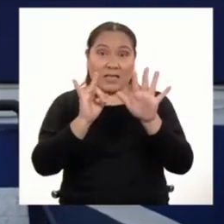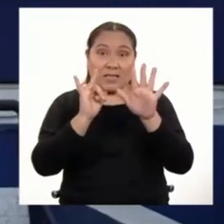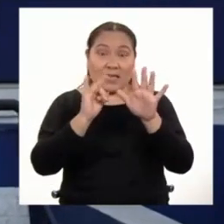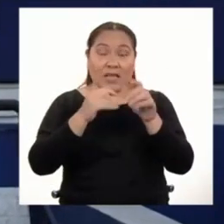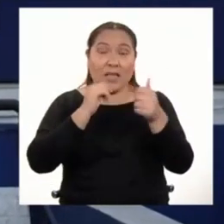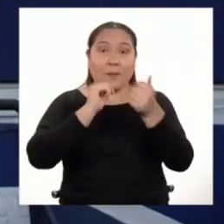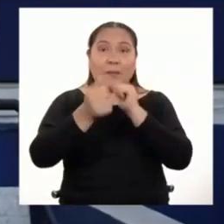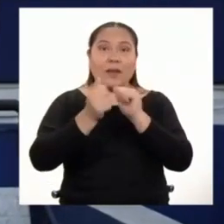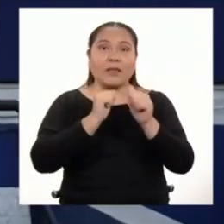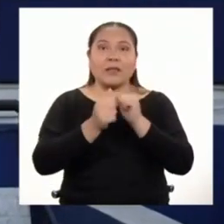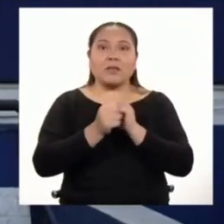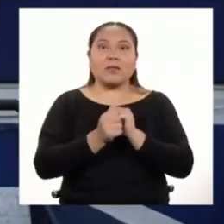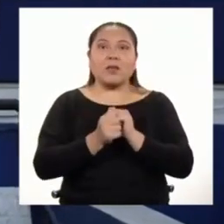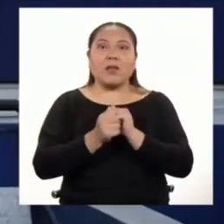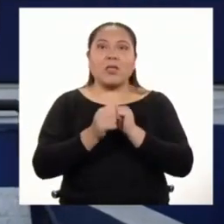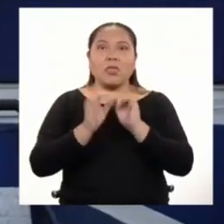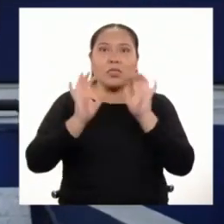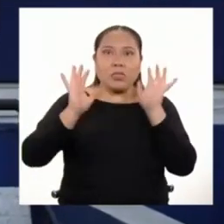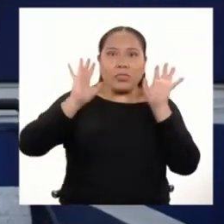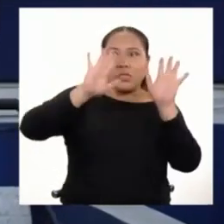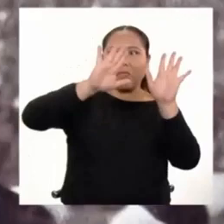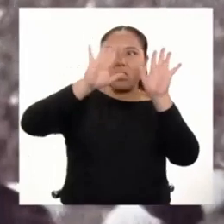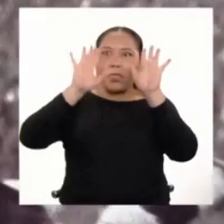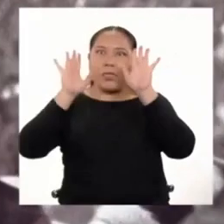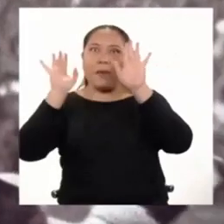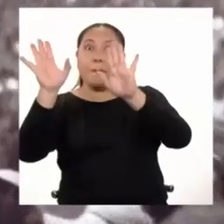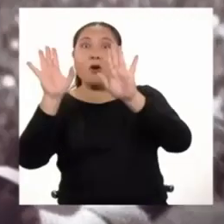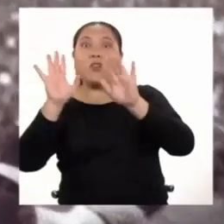5 penales.